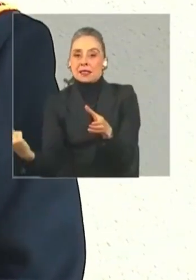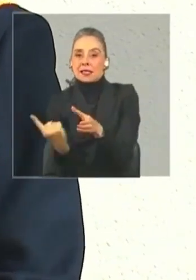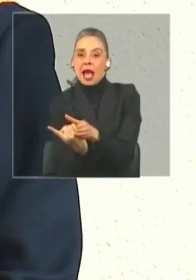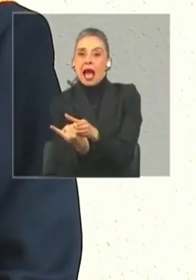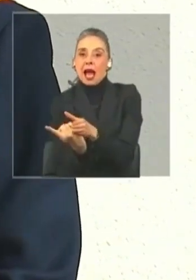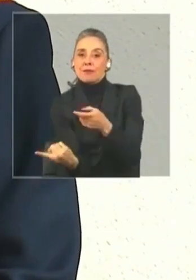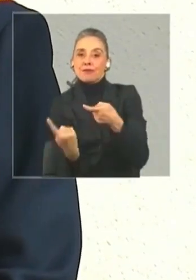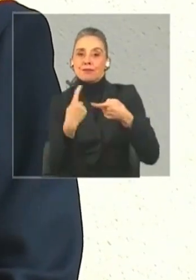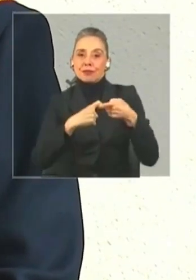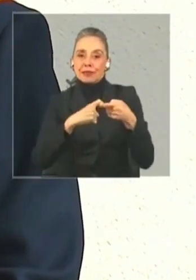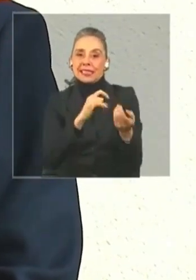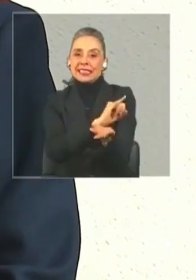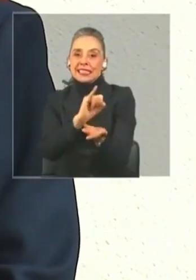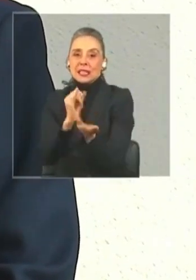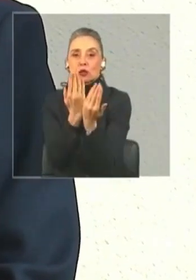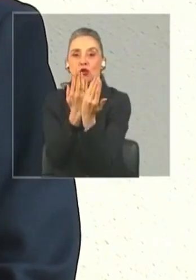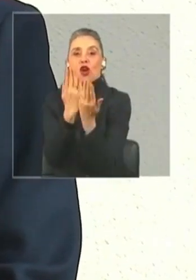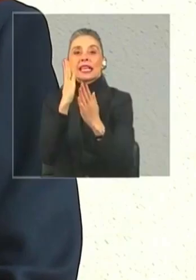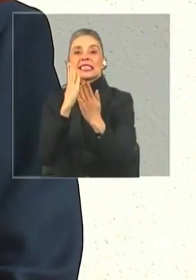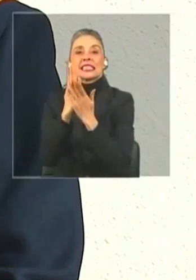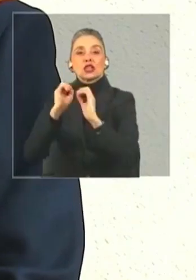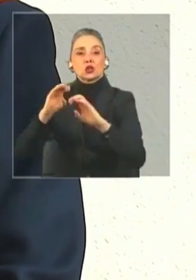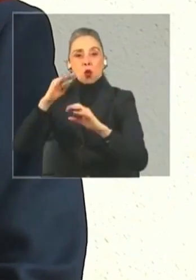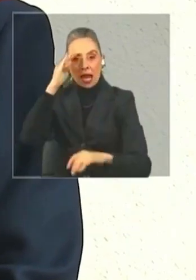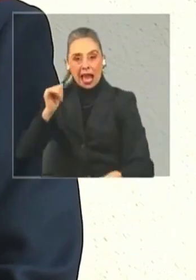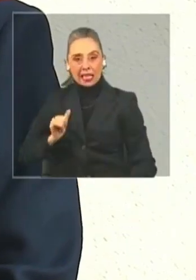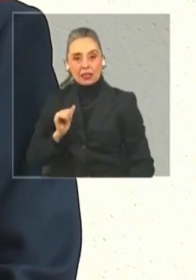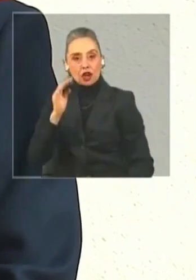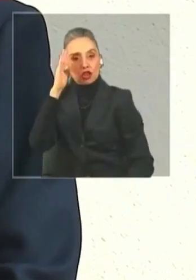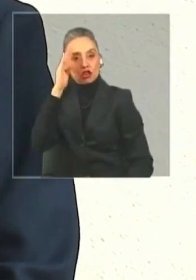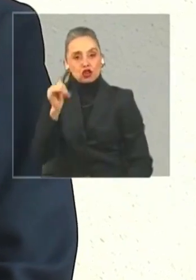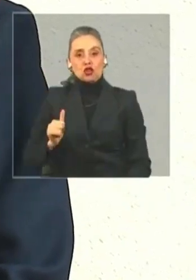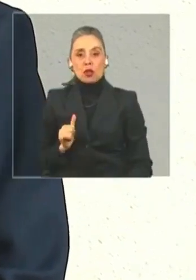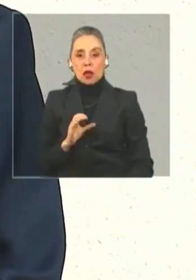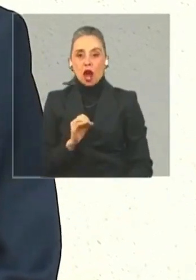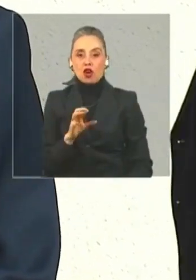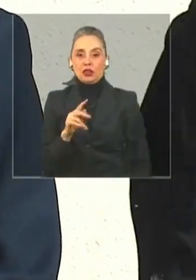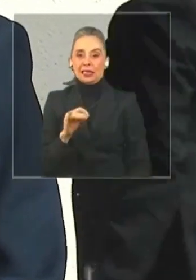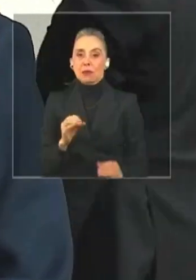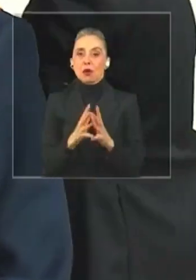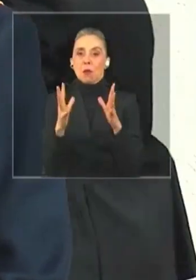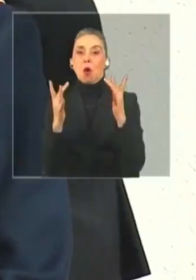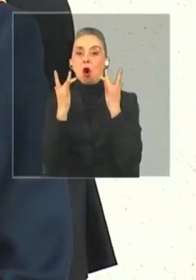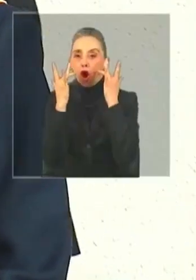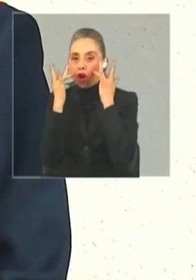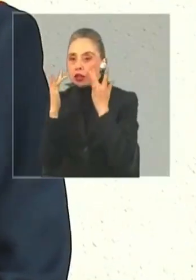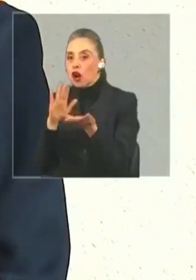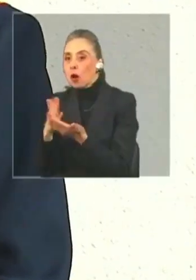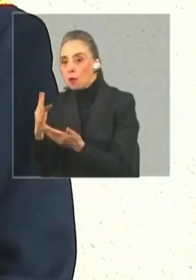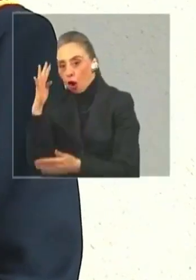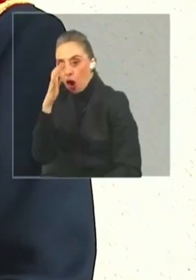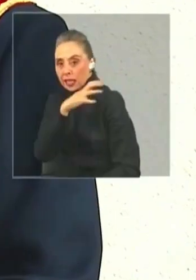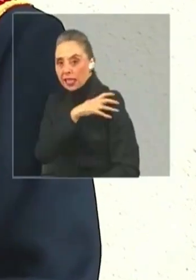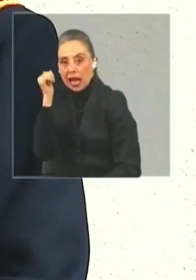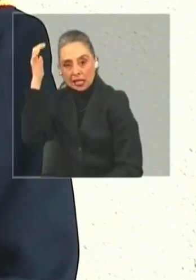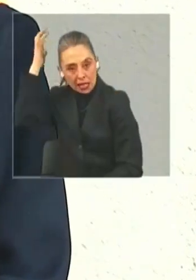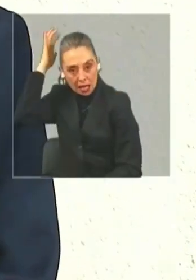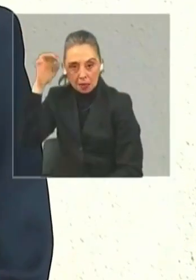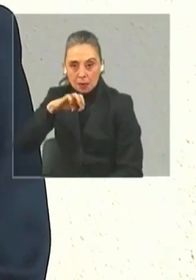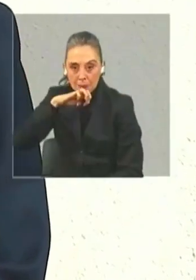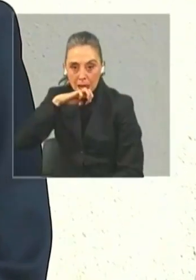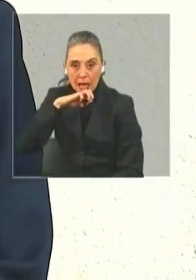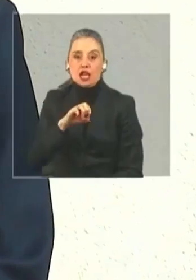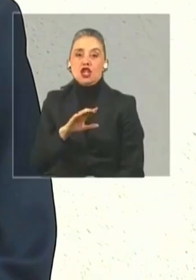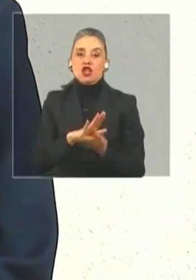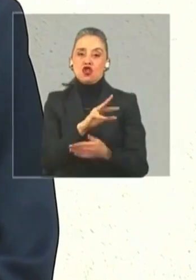nuestras escuelas matrices y la nueva generación de soldados conscriptos también. Así que muy contento. General, ¿cómo acogió ayer el mensaje de Monseñor Chomalí? Él